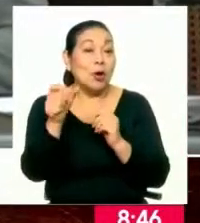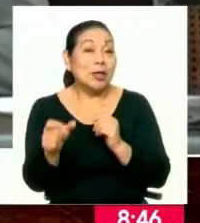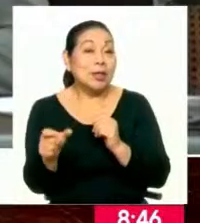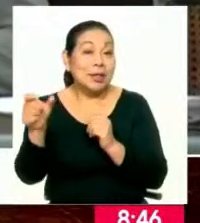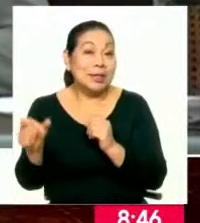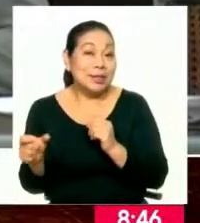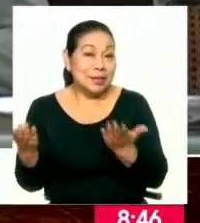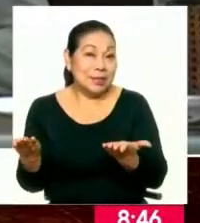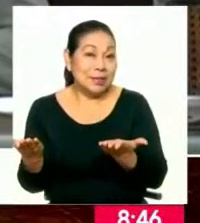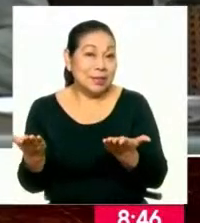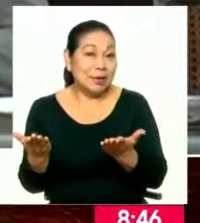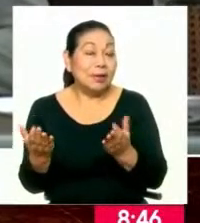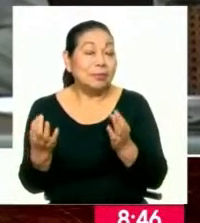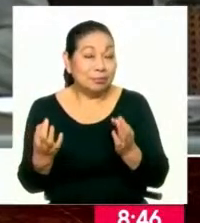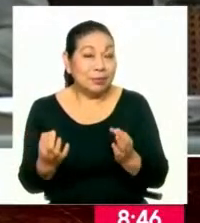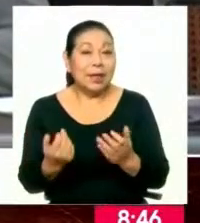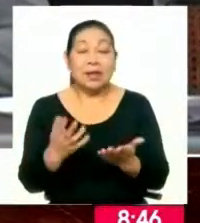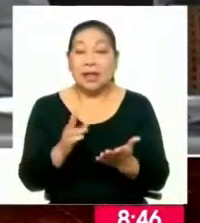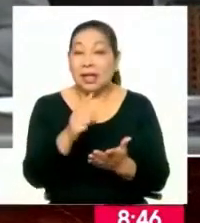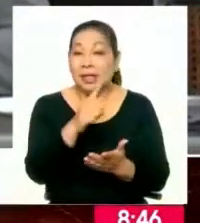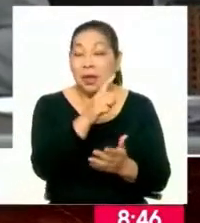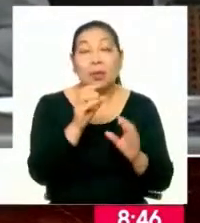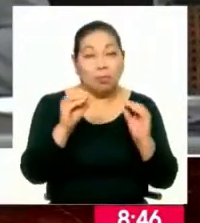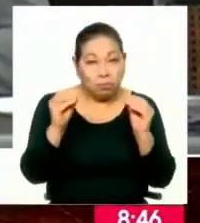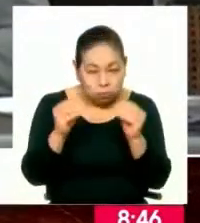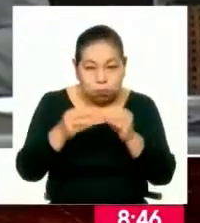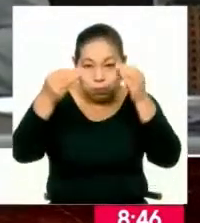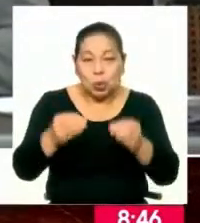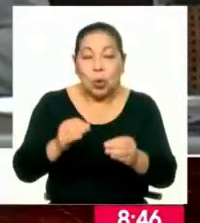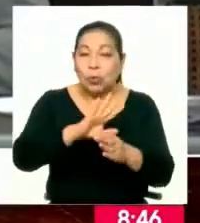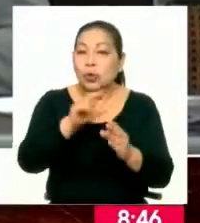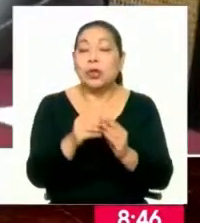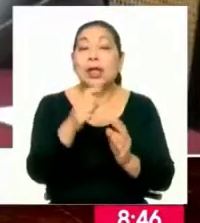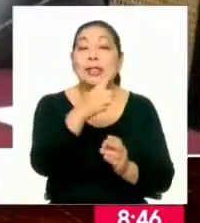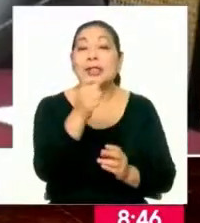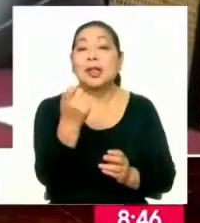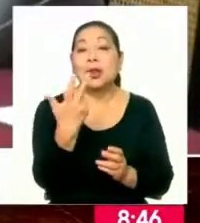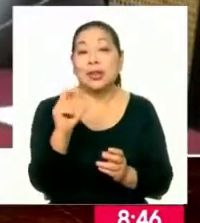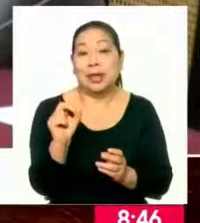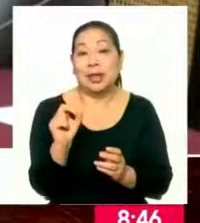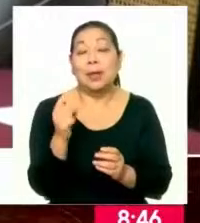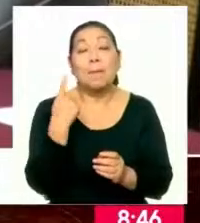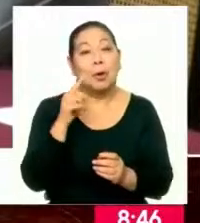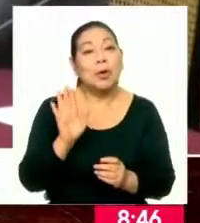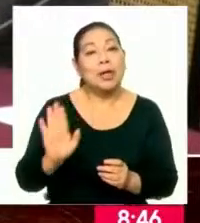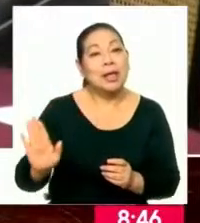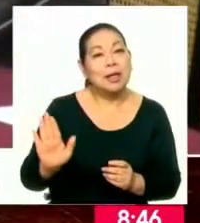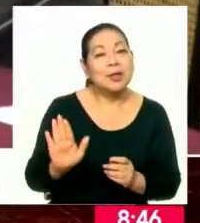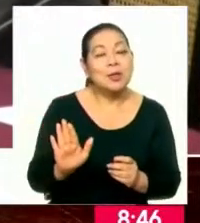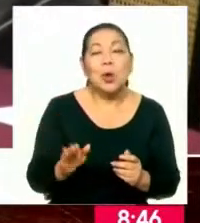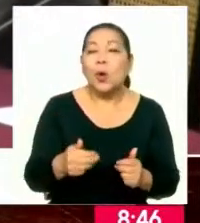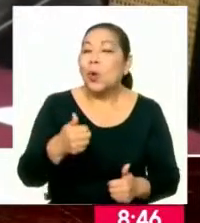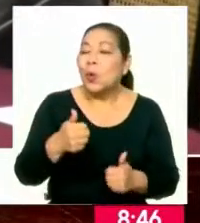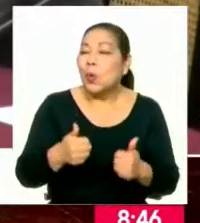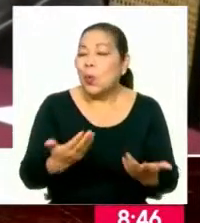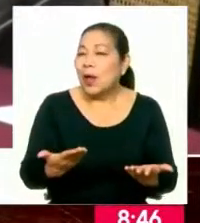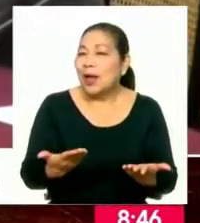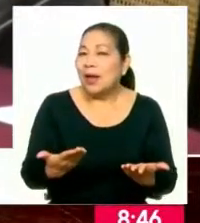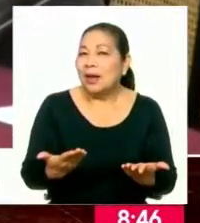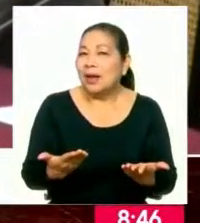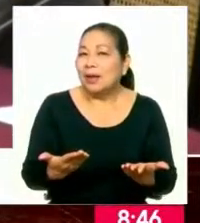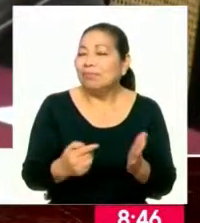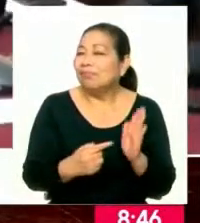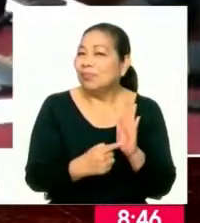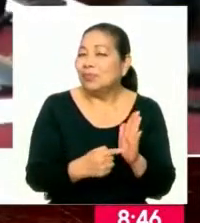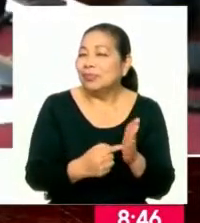congresistas, no, el número legal de congresistas, que son 130. Acá están apostando por esto, lo cual es una